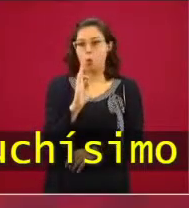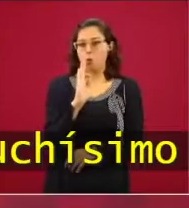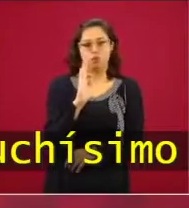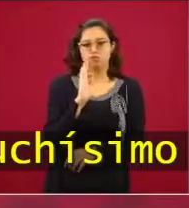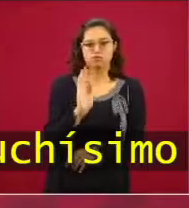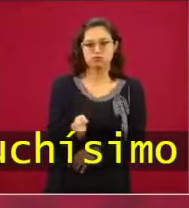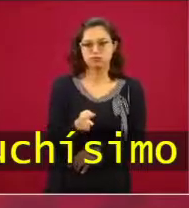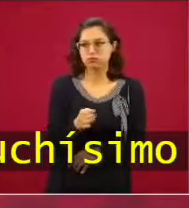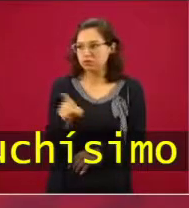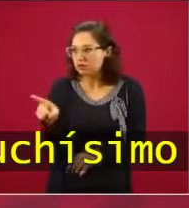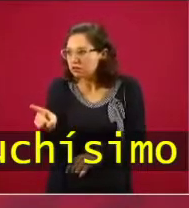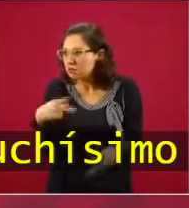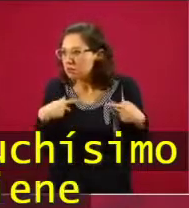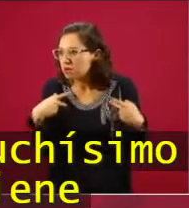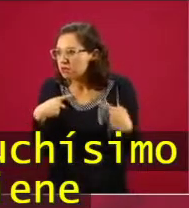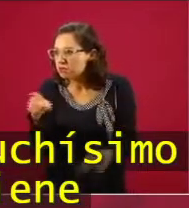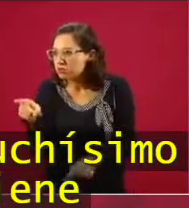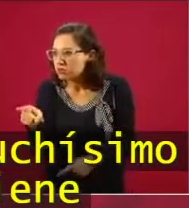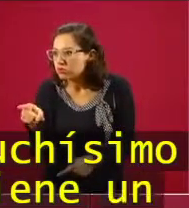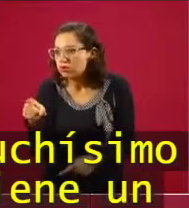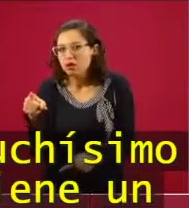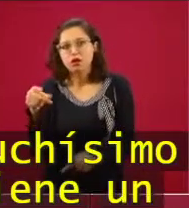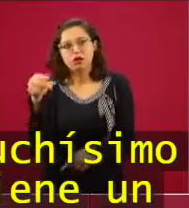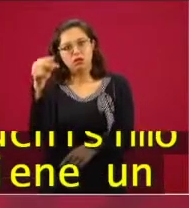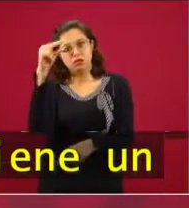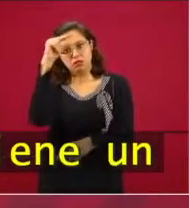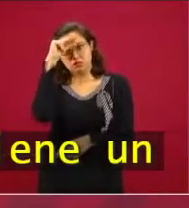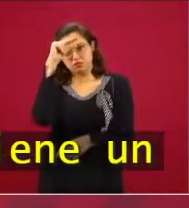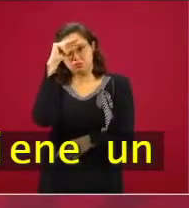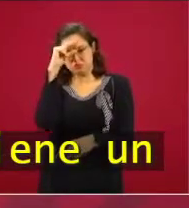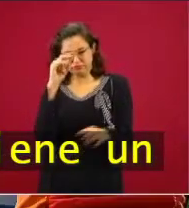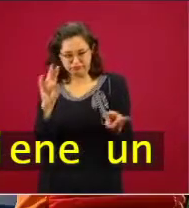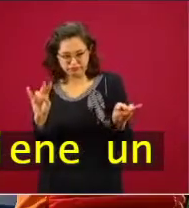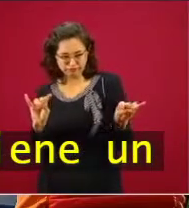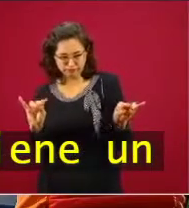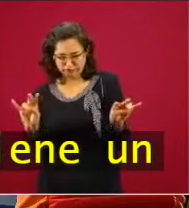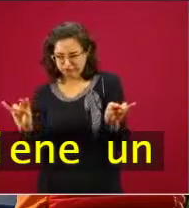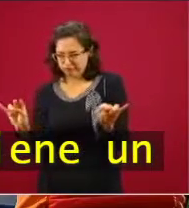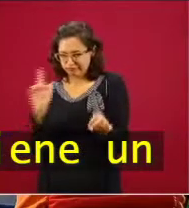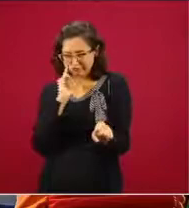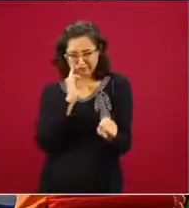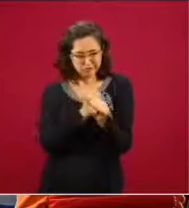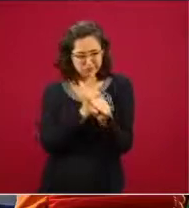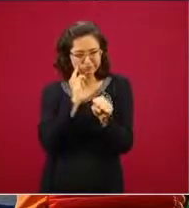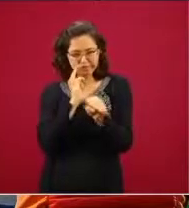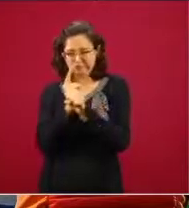aceptar que la gente tiene un instinto certero